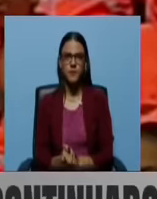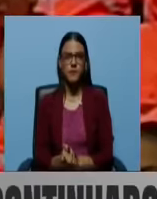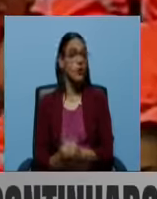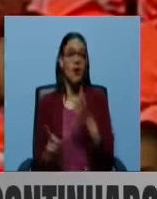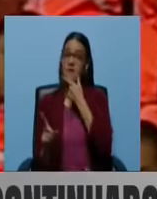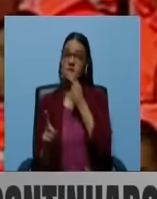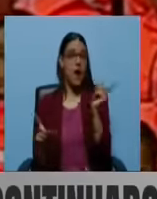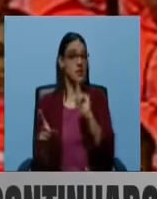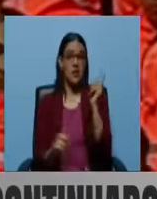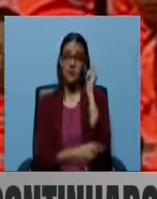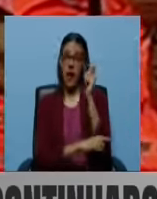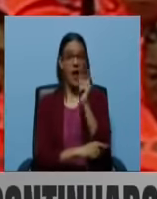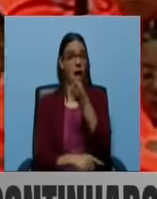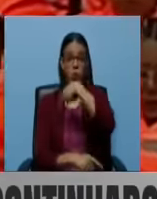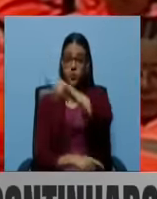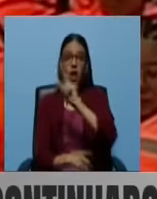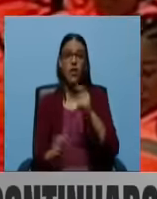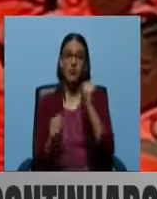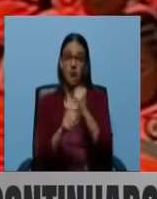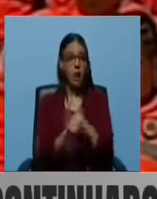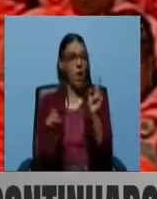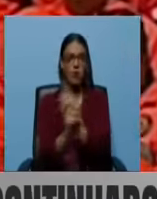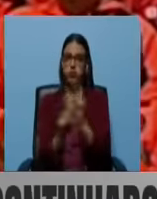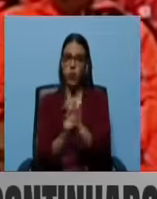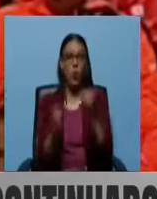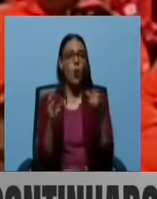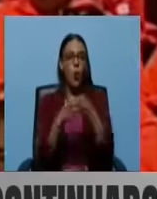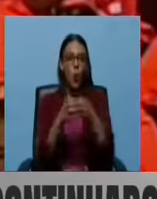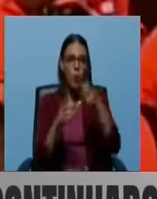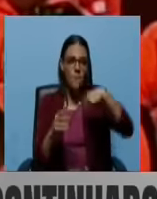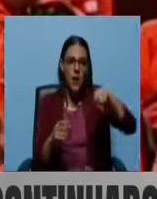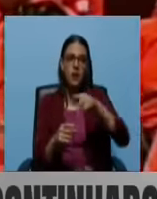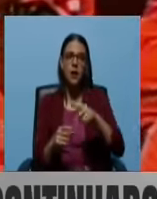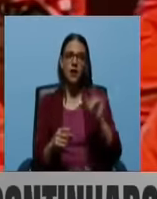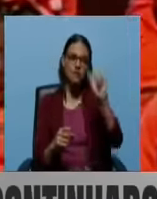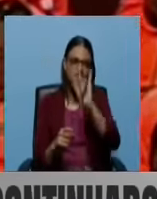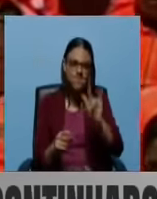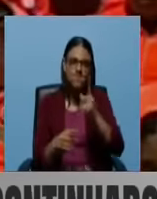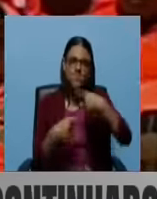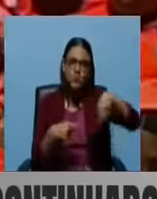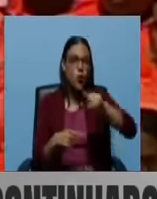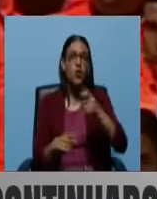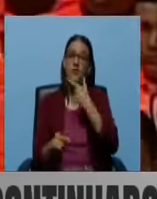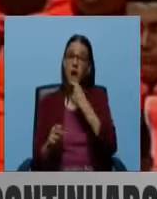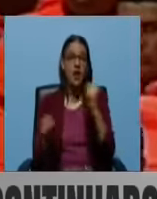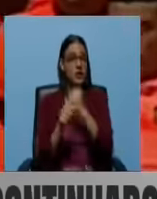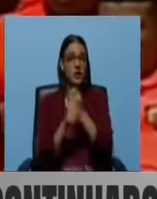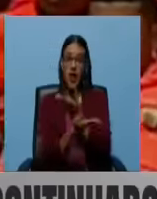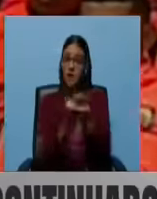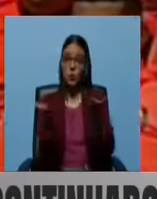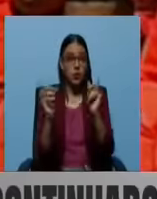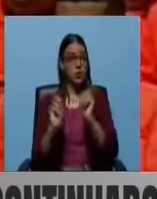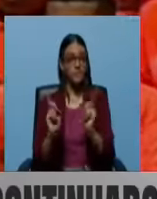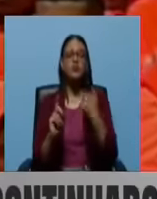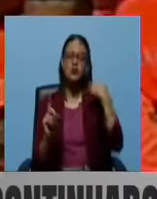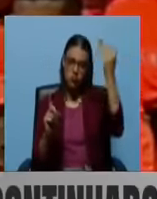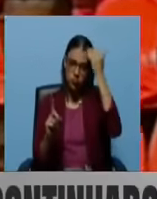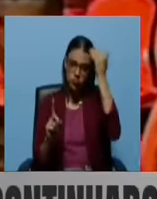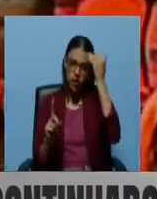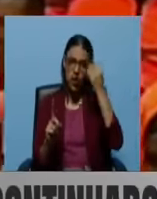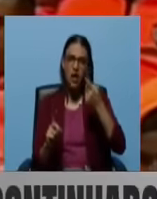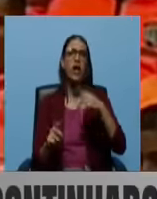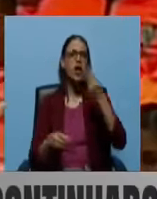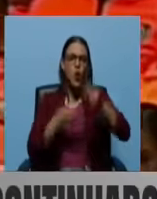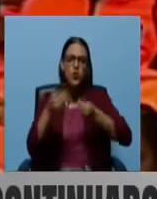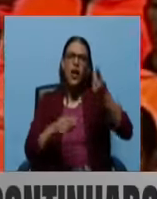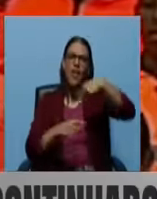No es fácil la tarea de ustedes, queridos compañeros, queridas compañeras. No es fácil hacer lo que